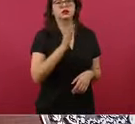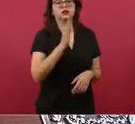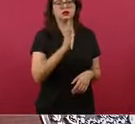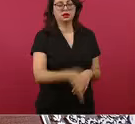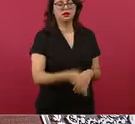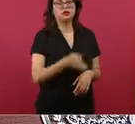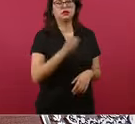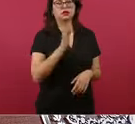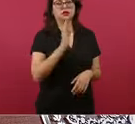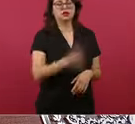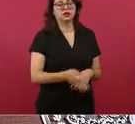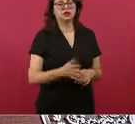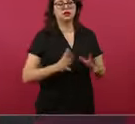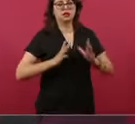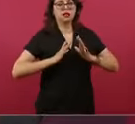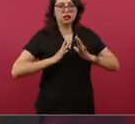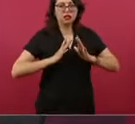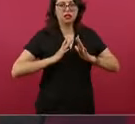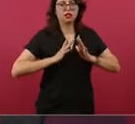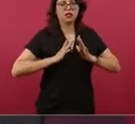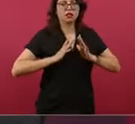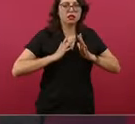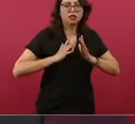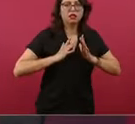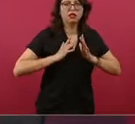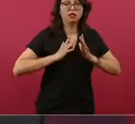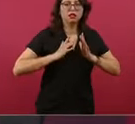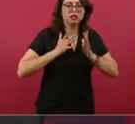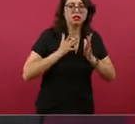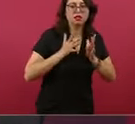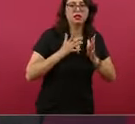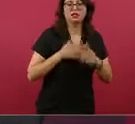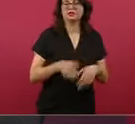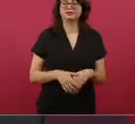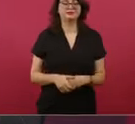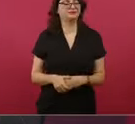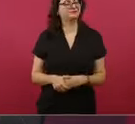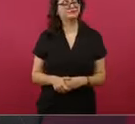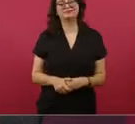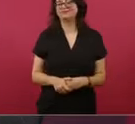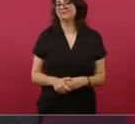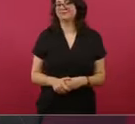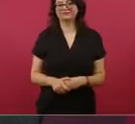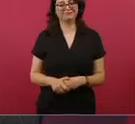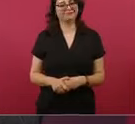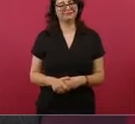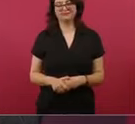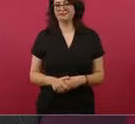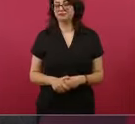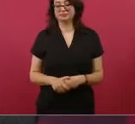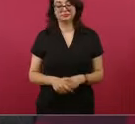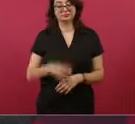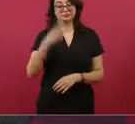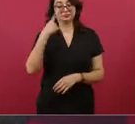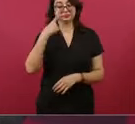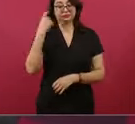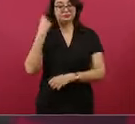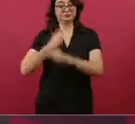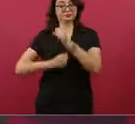Tan es así que en el 2006, a pesar de toda la campaña de